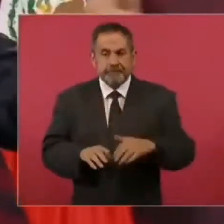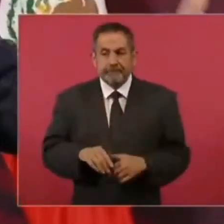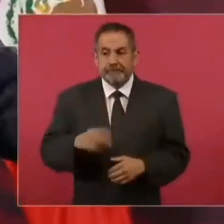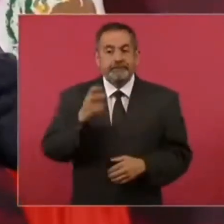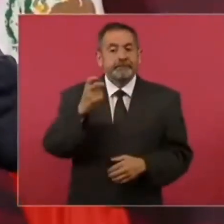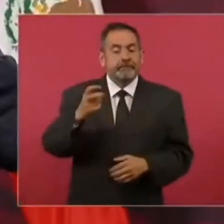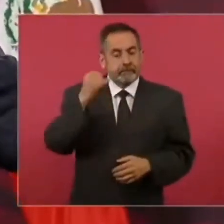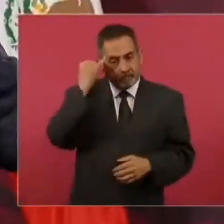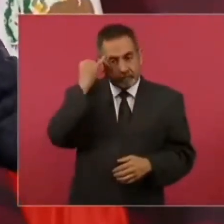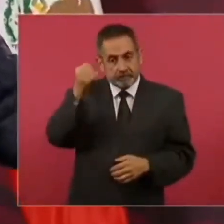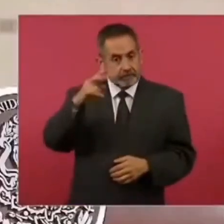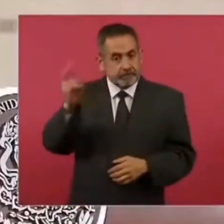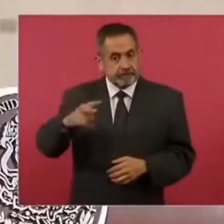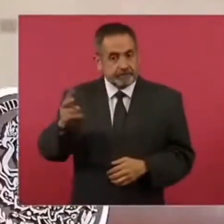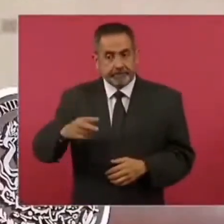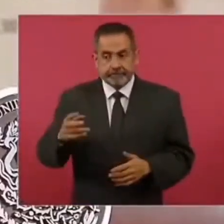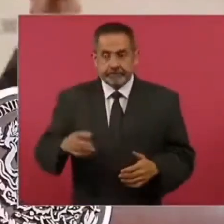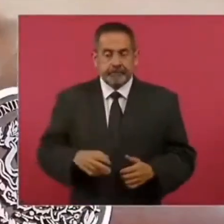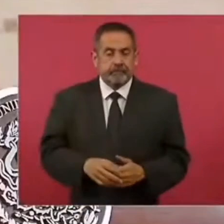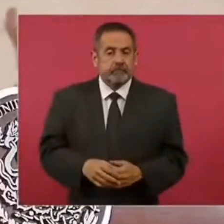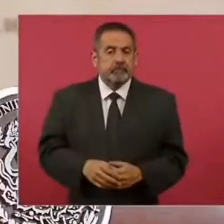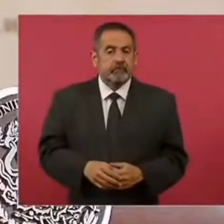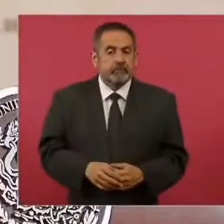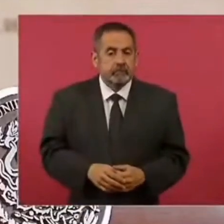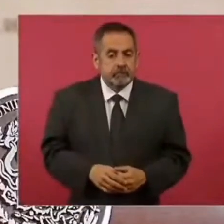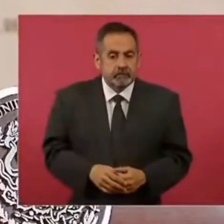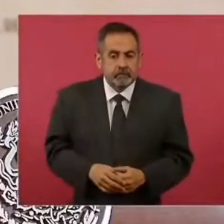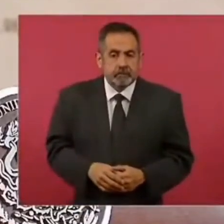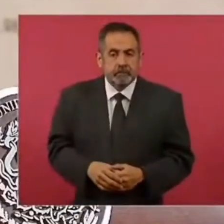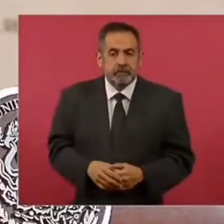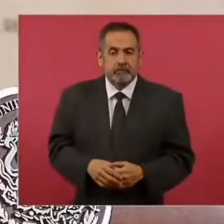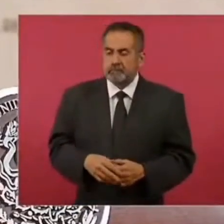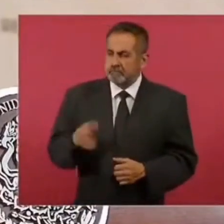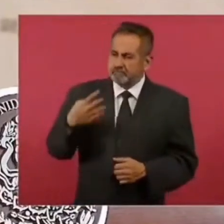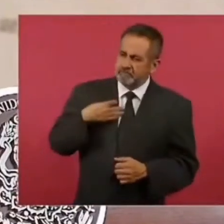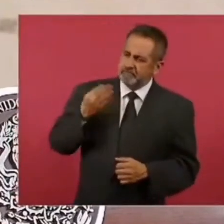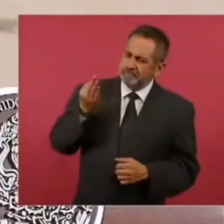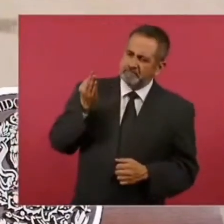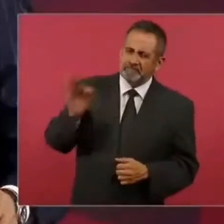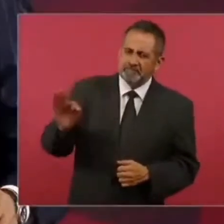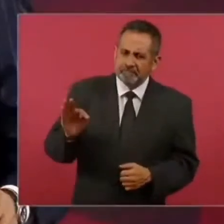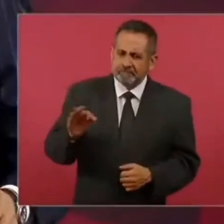esa es la realidad. ¿Quiénes no traicionan?